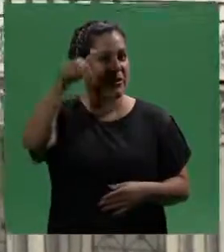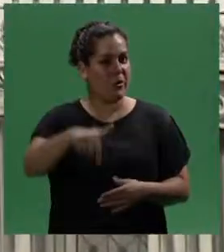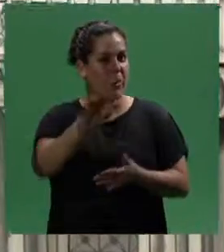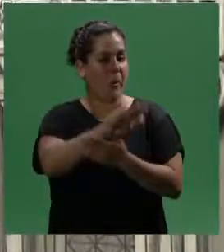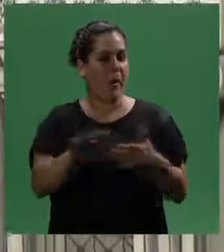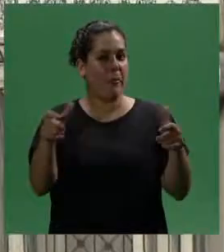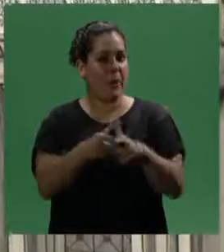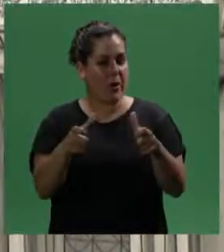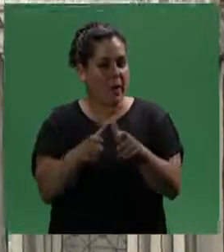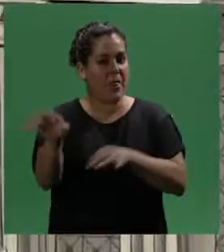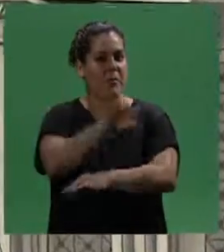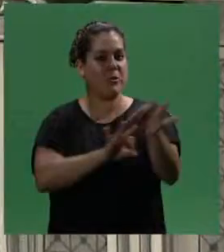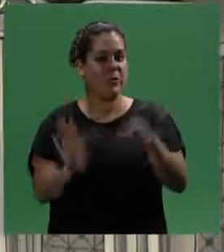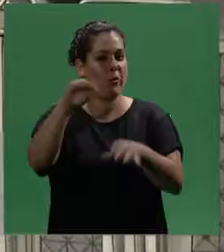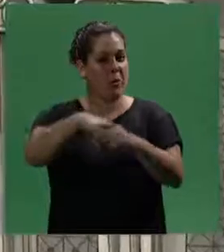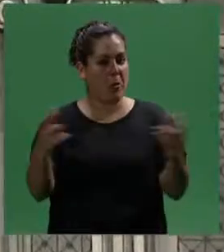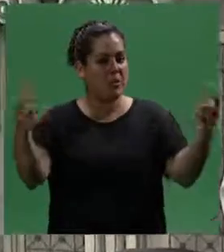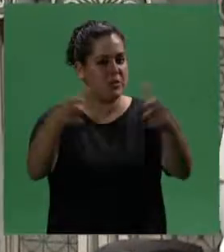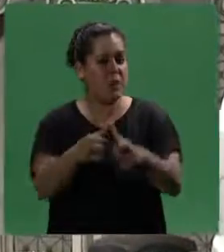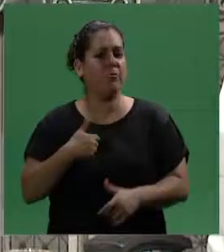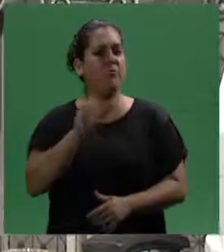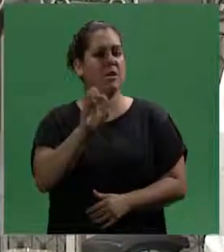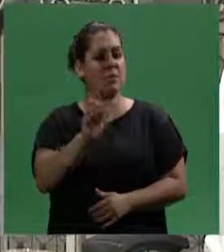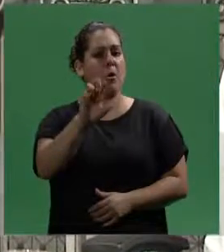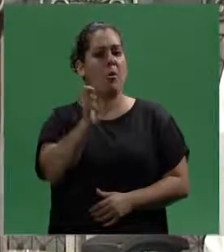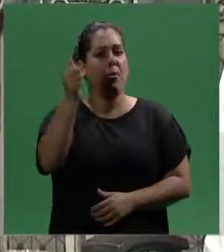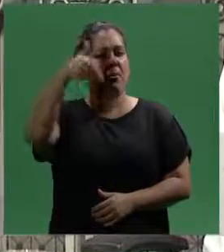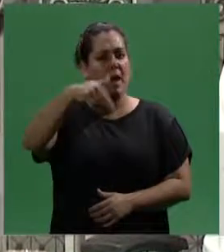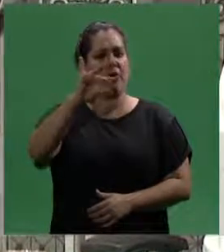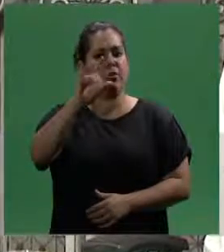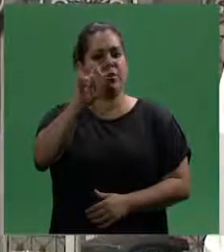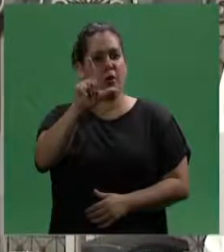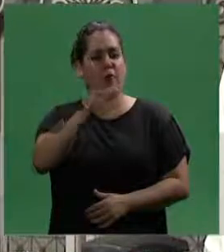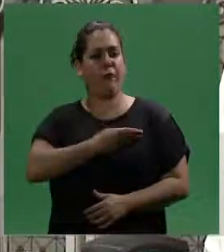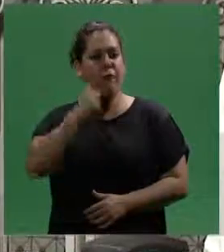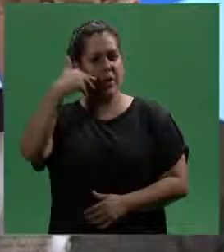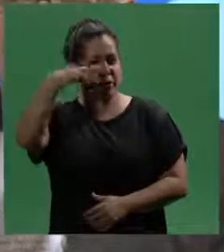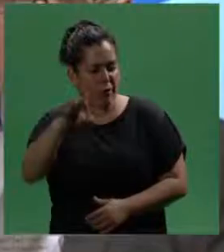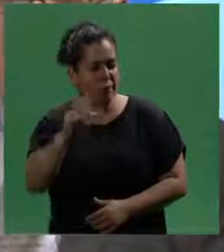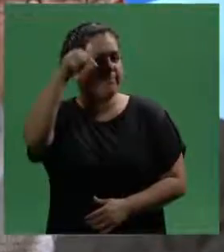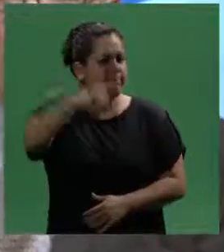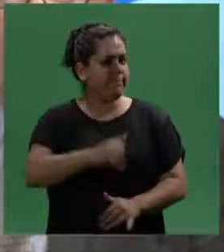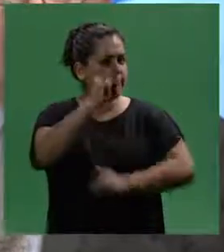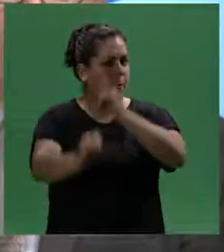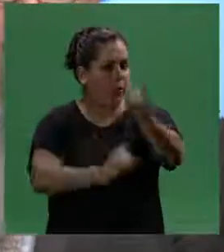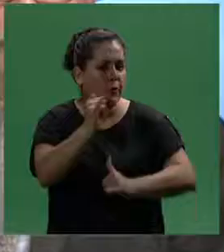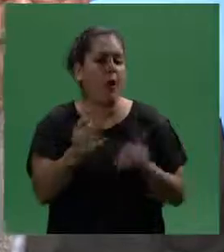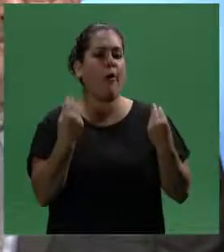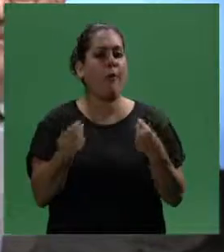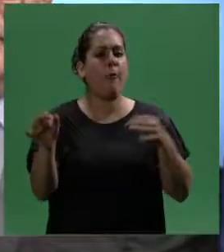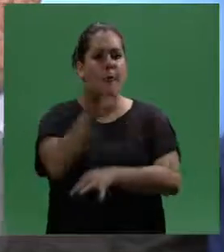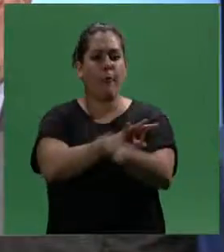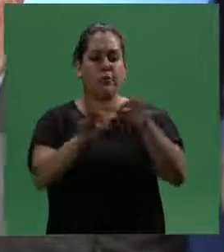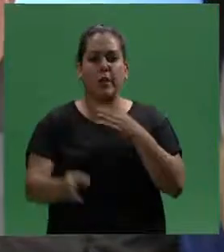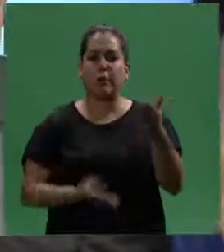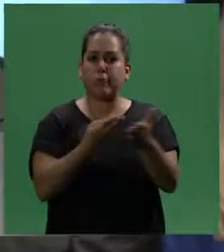Bienvenidos, este es un nuevo programa de Proyecto en Comisión. Mi nombre es Fernanda Pandolfino. En este programa te vamos a contar cómo se trabajan